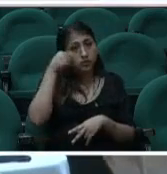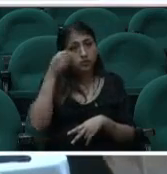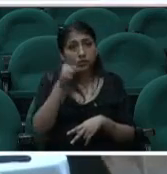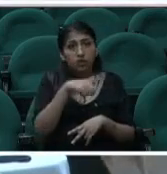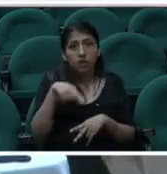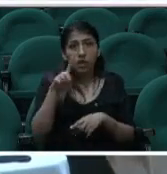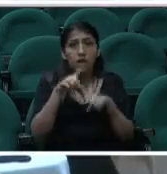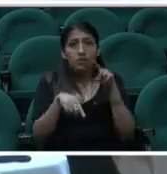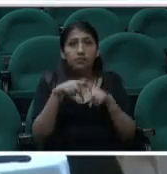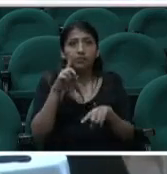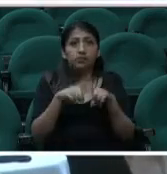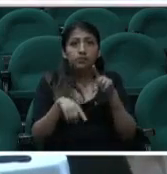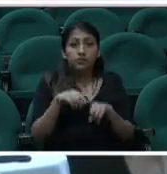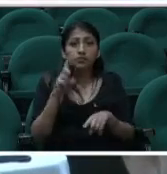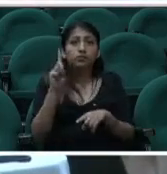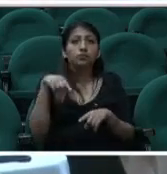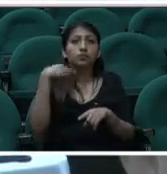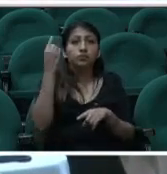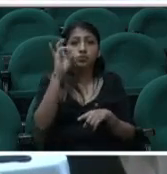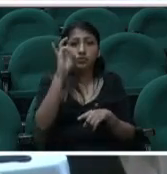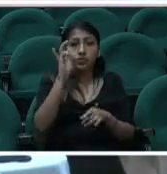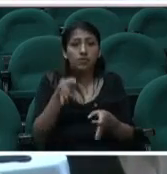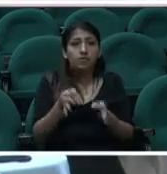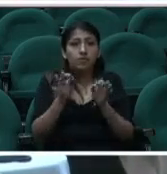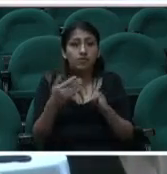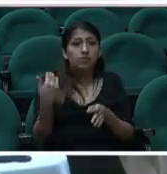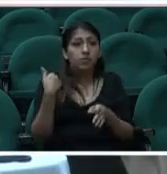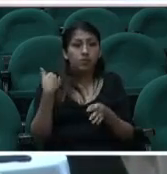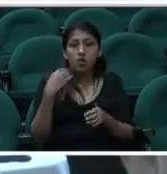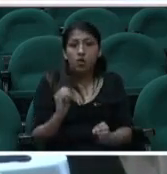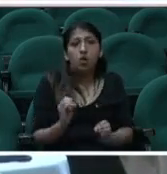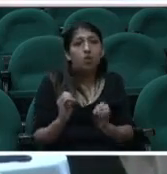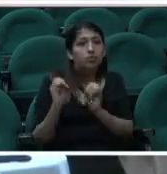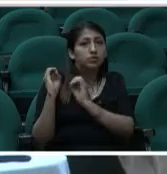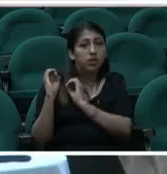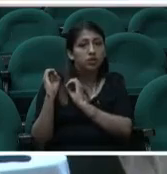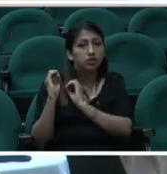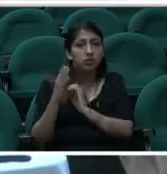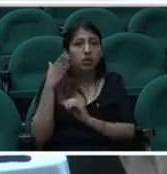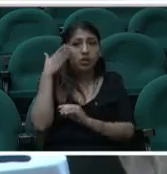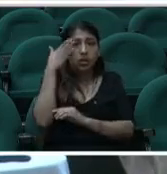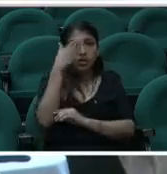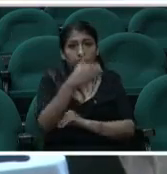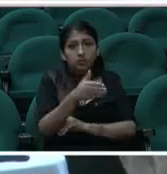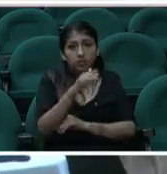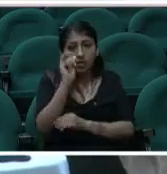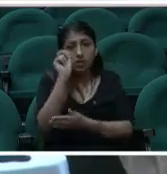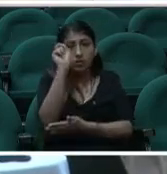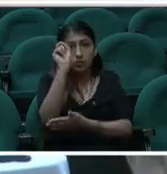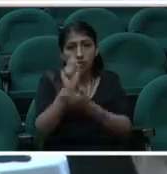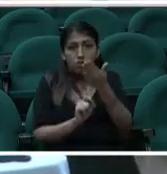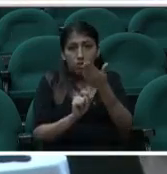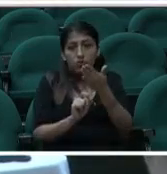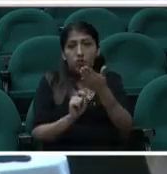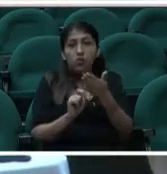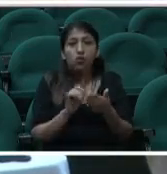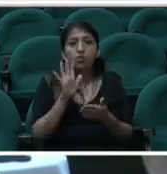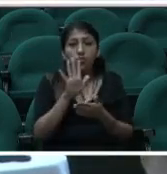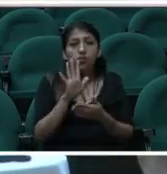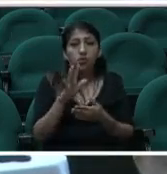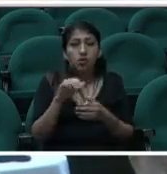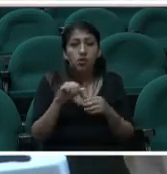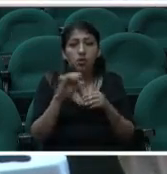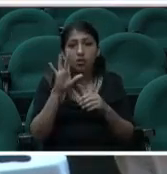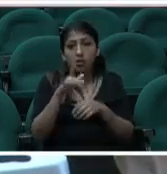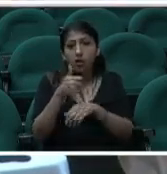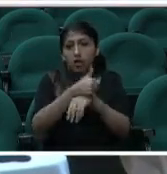ustedes amigas y amigos que el próximo 7 de febrero tenemos la obligación de asistir y dar nuestro voto por el candidato